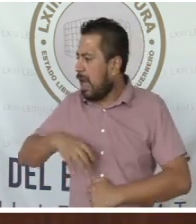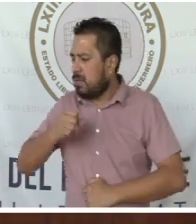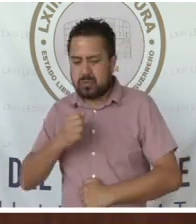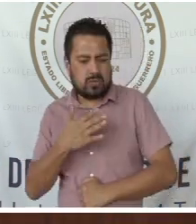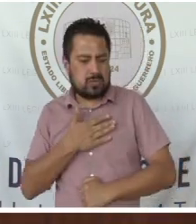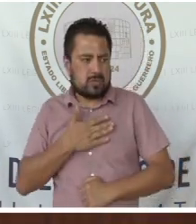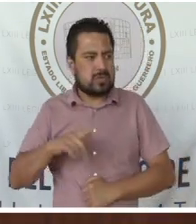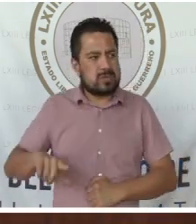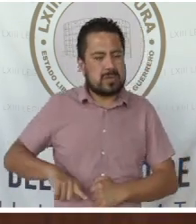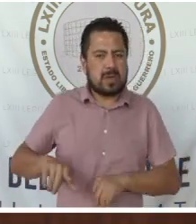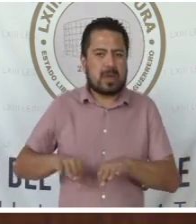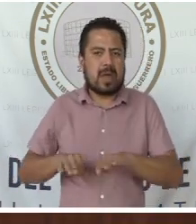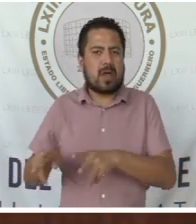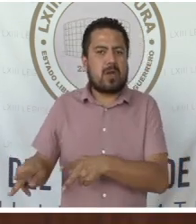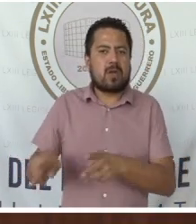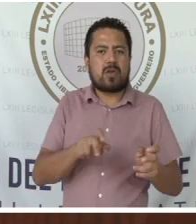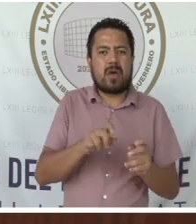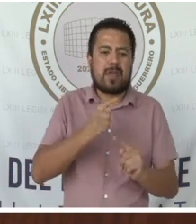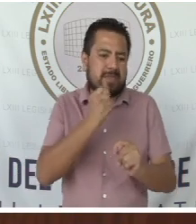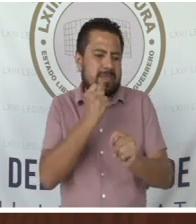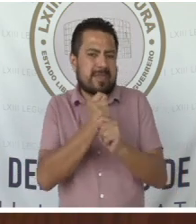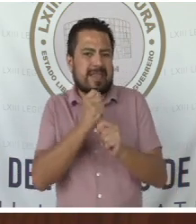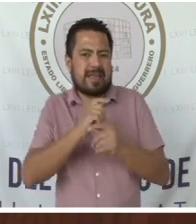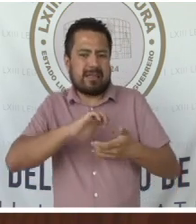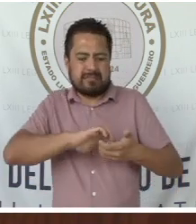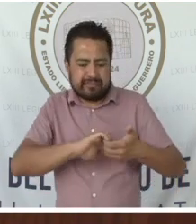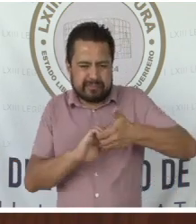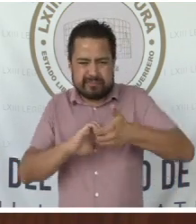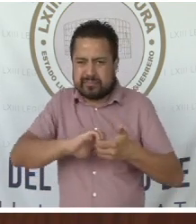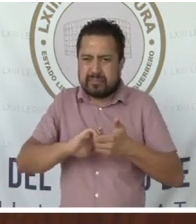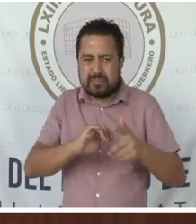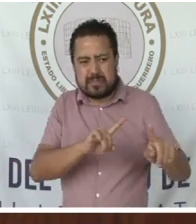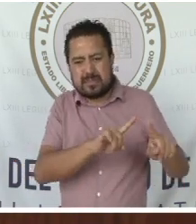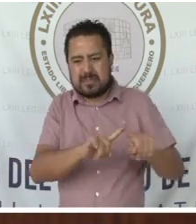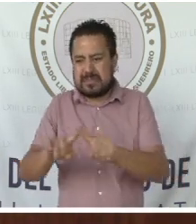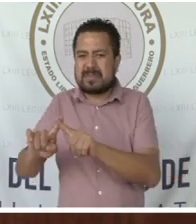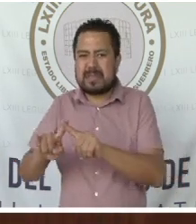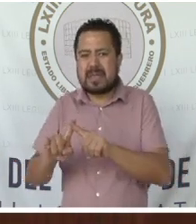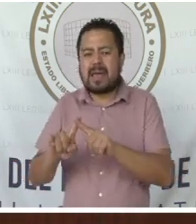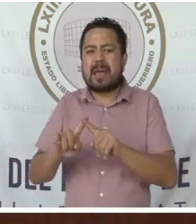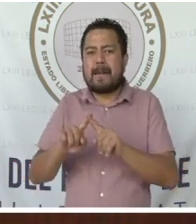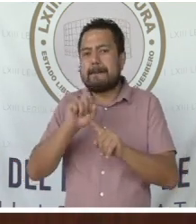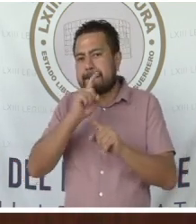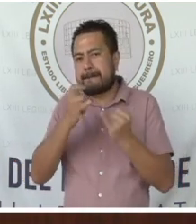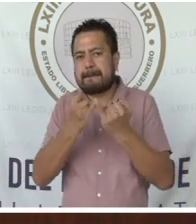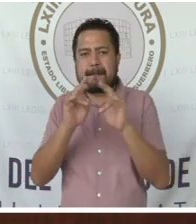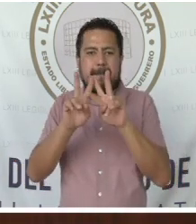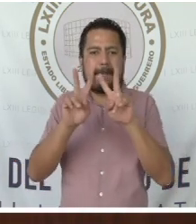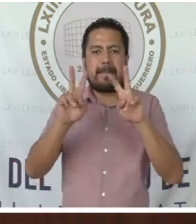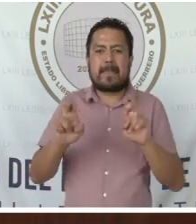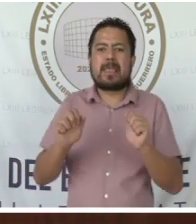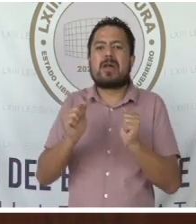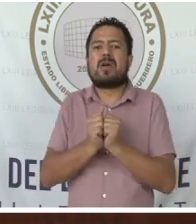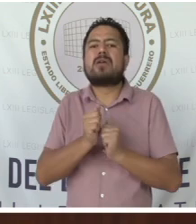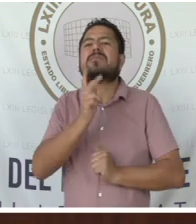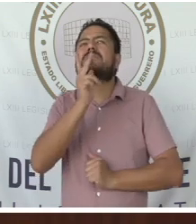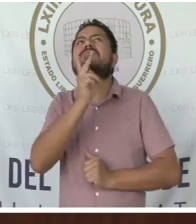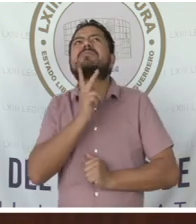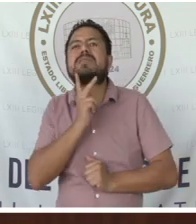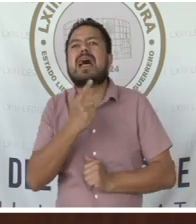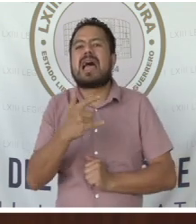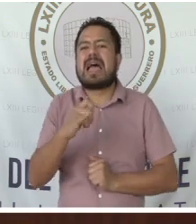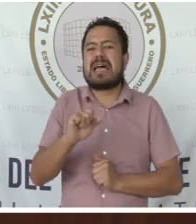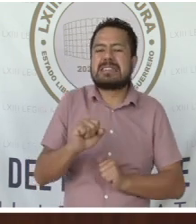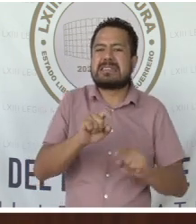funciones, robo al transporte de carga en cualquiera de sus modalidades, delitos en materia de hidrocarburos,